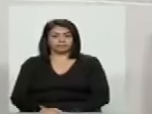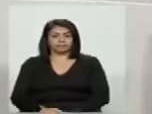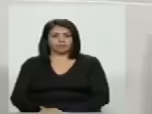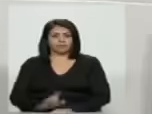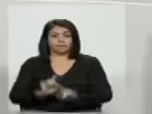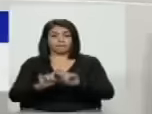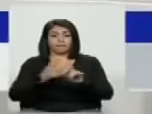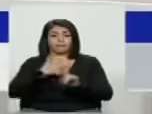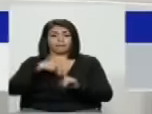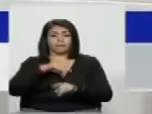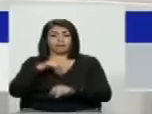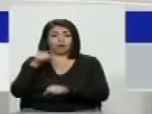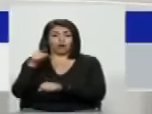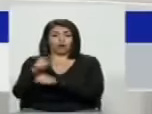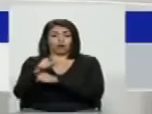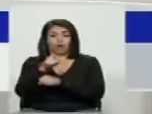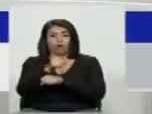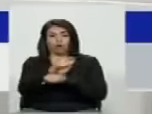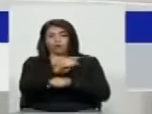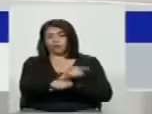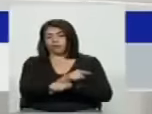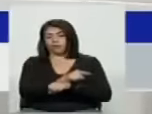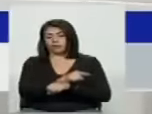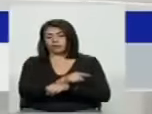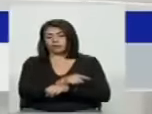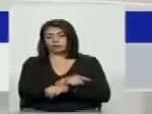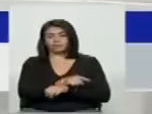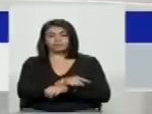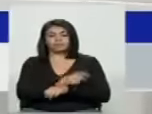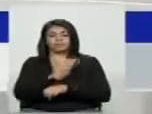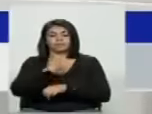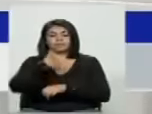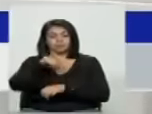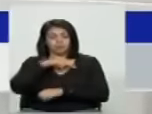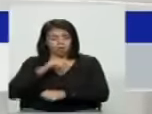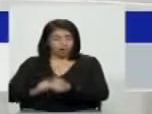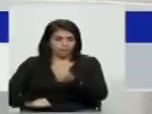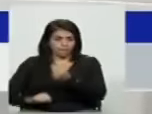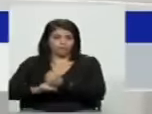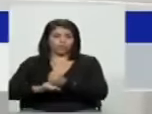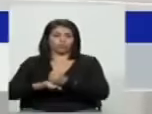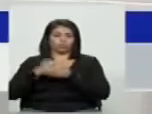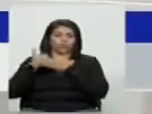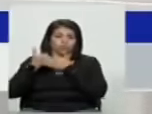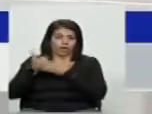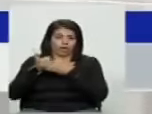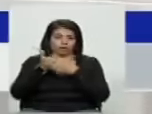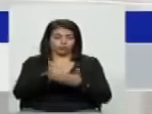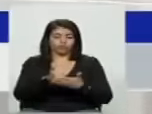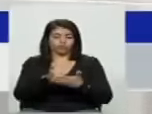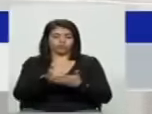Pero nosotros estamos obligados a poner nuestro grano de arena,